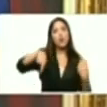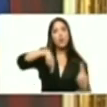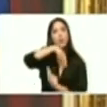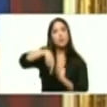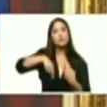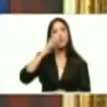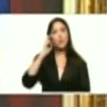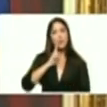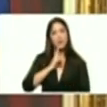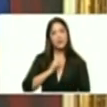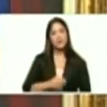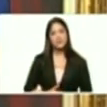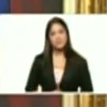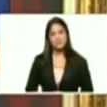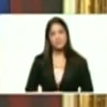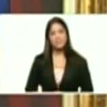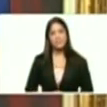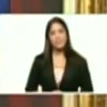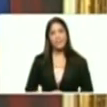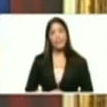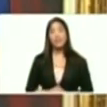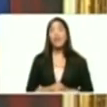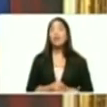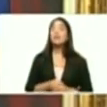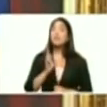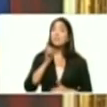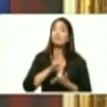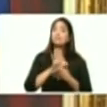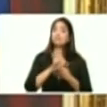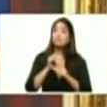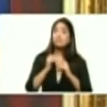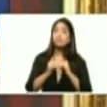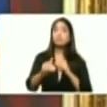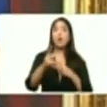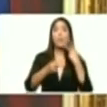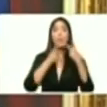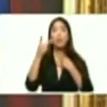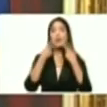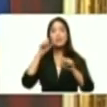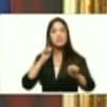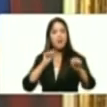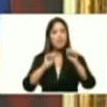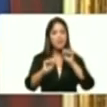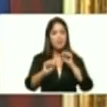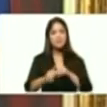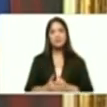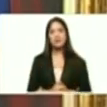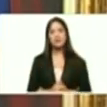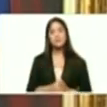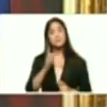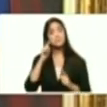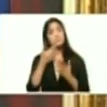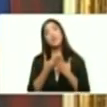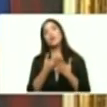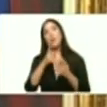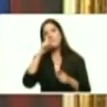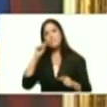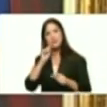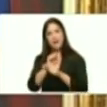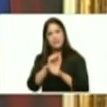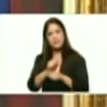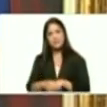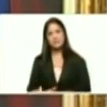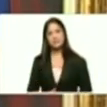bolivariana, sin lugar a dudas, y la mayor suma de estabilidad política, defensa necesaria, frente a las amenazas.